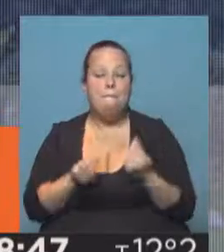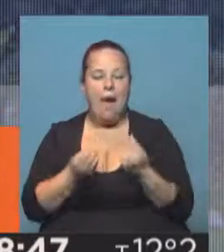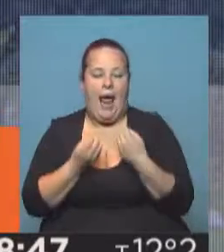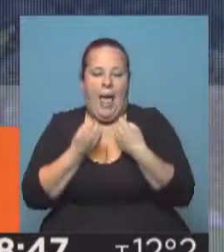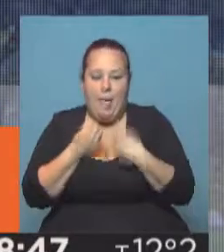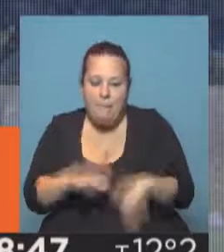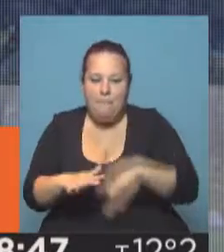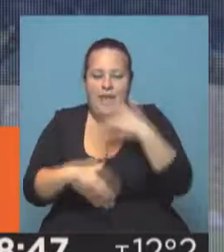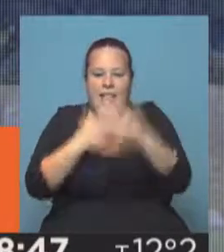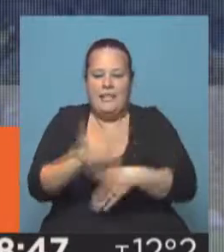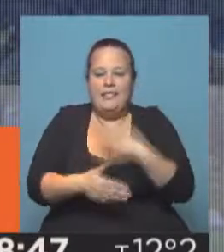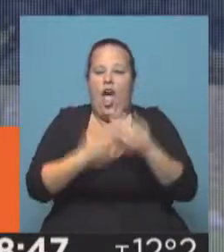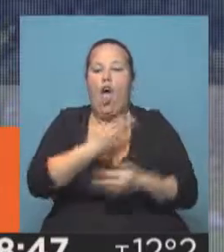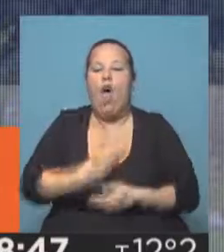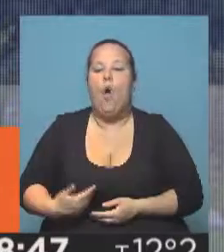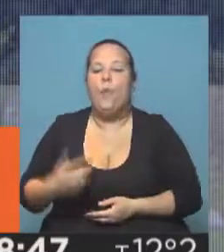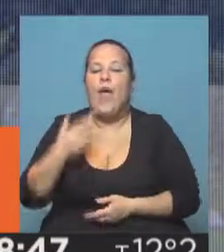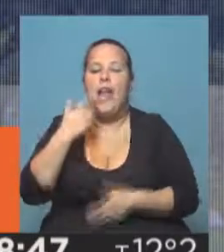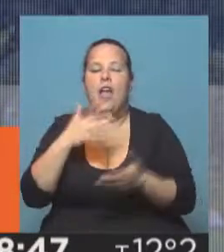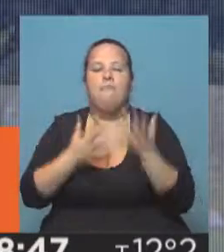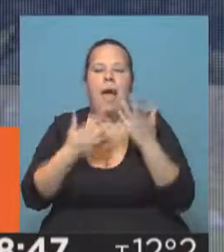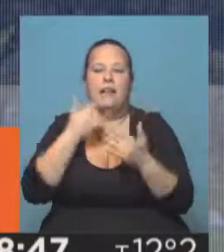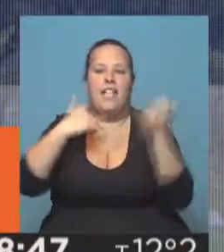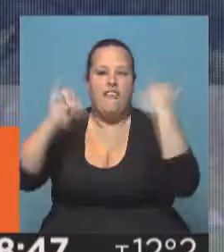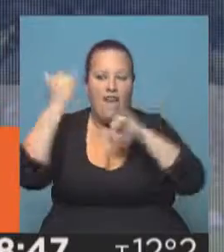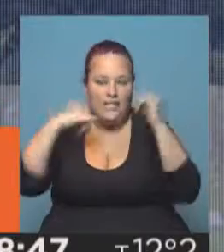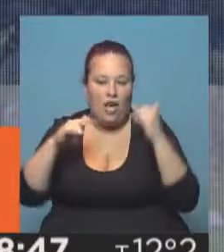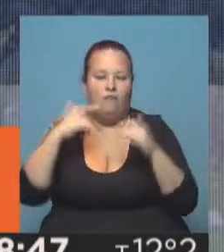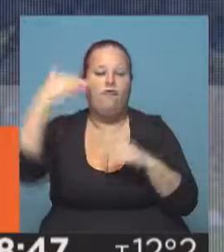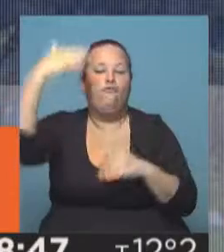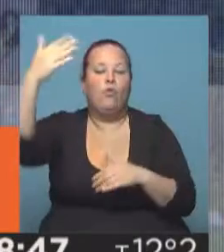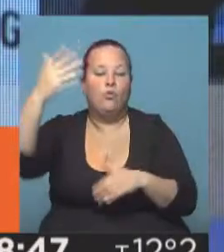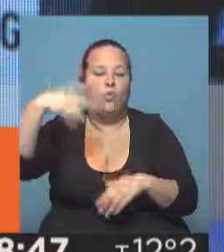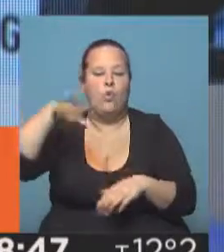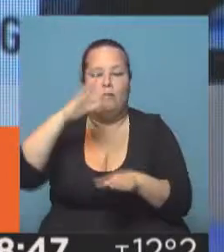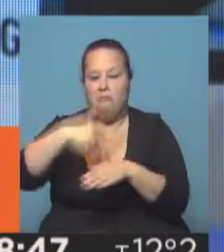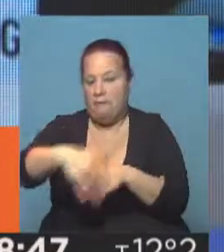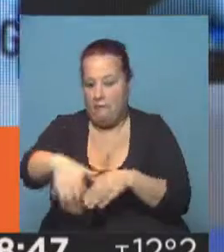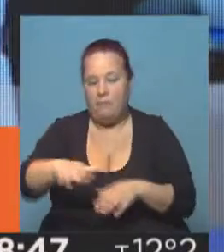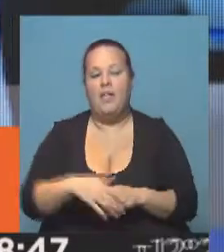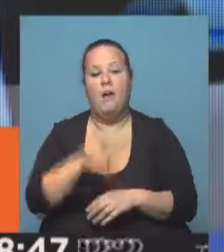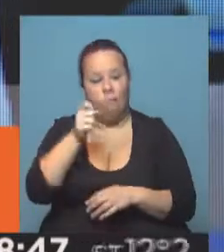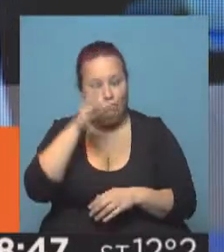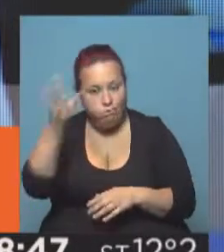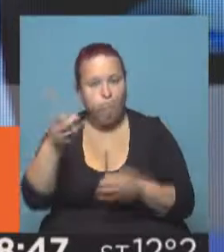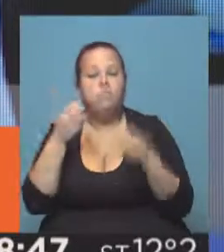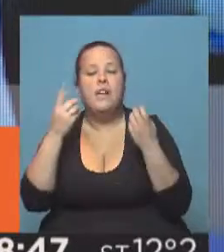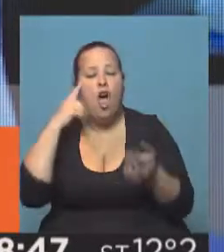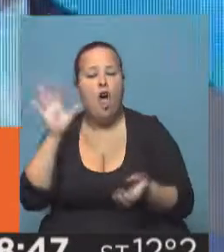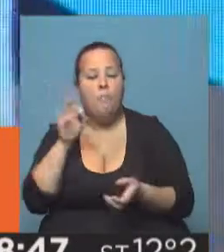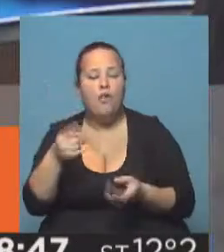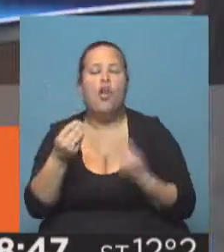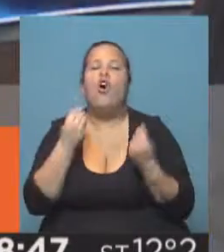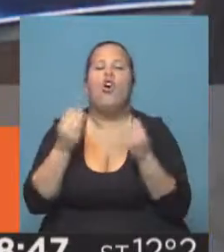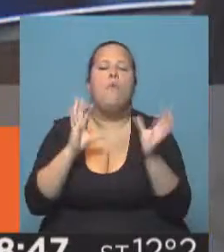empezar este camino que quiere el gobierno de un crecimiento más basado en la inversión y con horizontes de más de mediano plazo. ¿Has estado allí? ¿Qué te ha parecido? Sí,